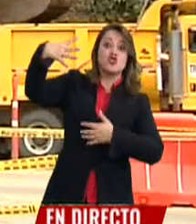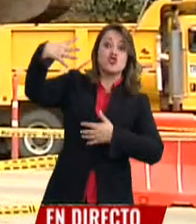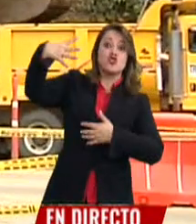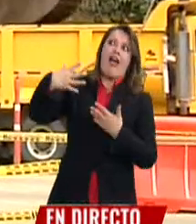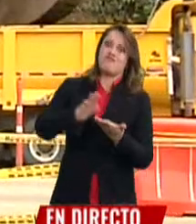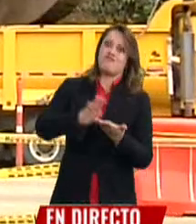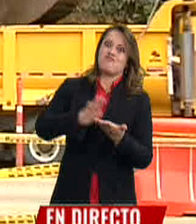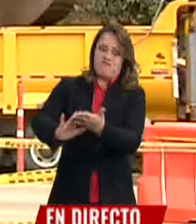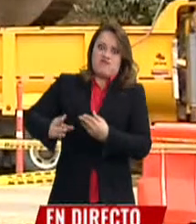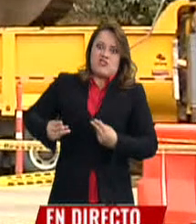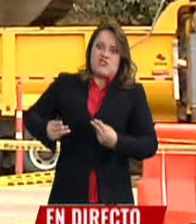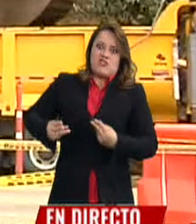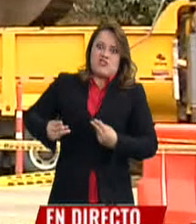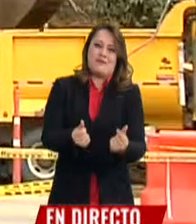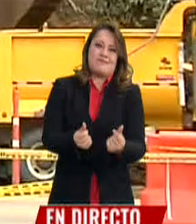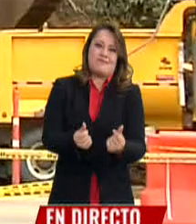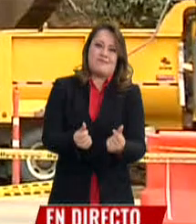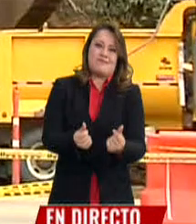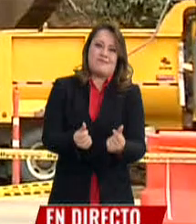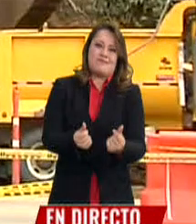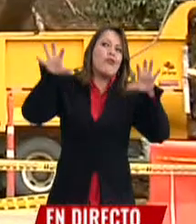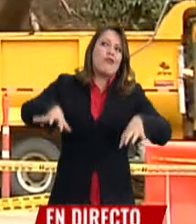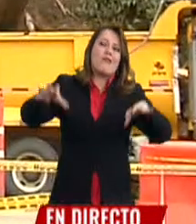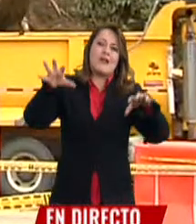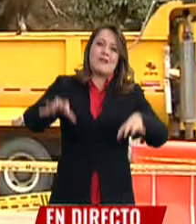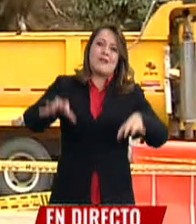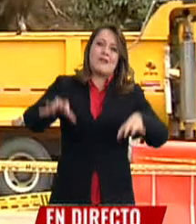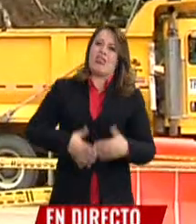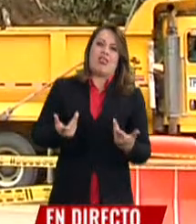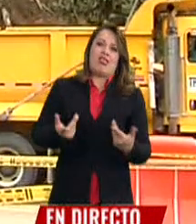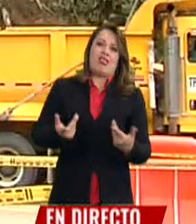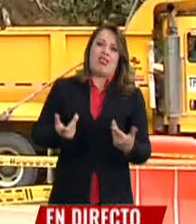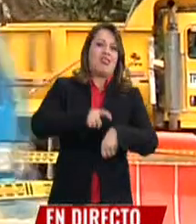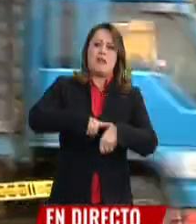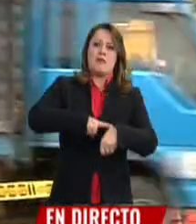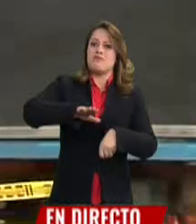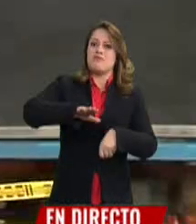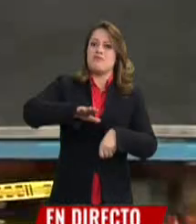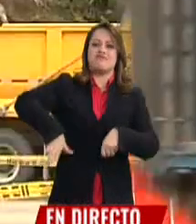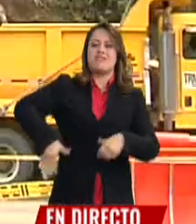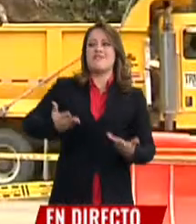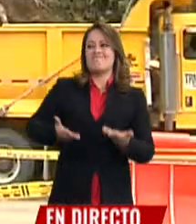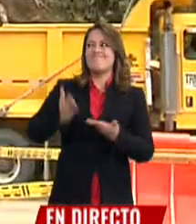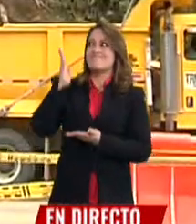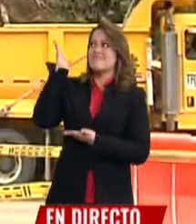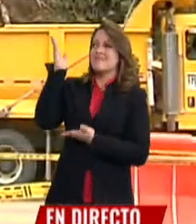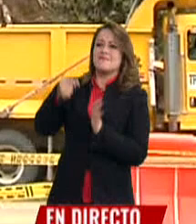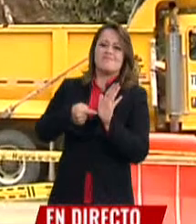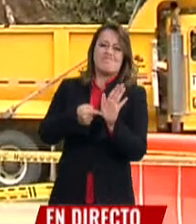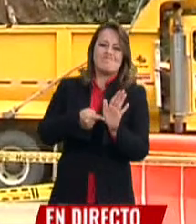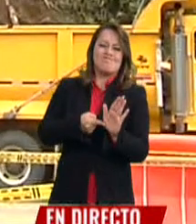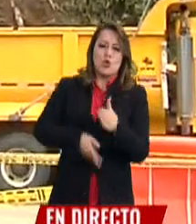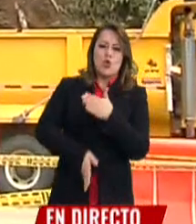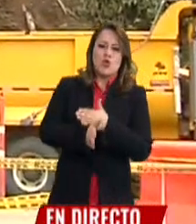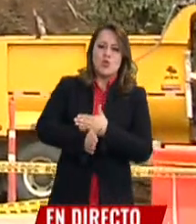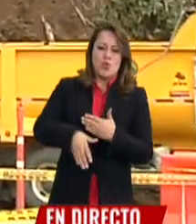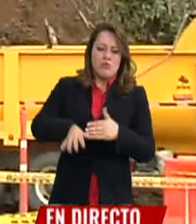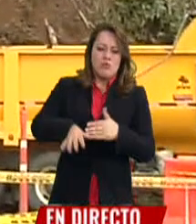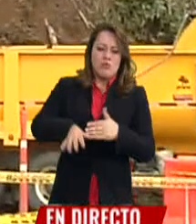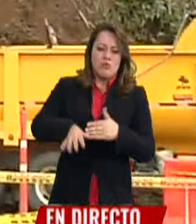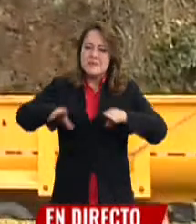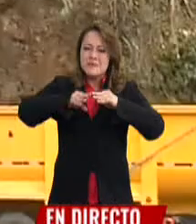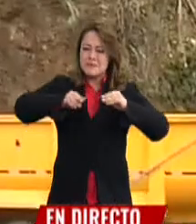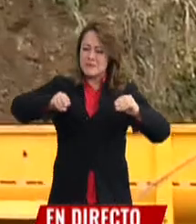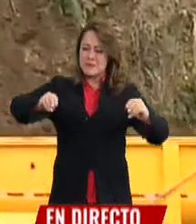muy prematuro. Que podamos afirmar esto porque todavía se vienen generando los trabajos, como ustedes lo habían dicho, sobre la parte alta de